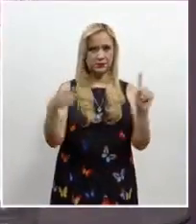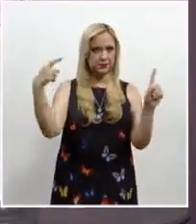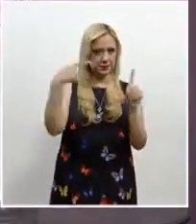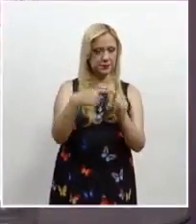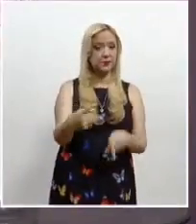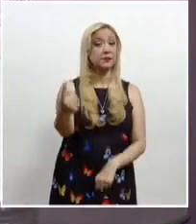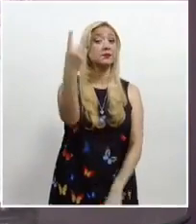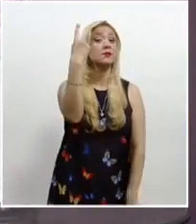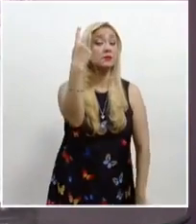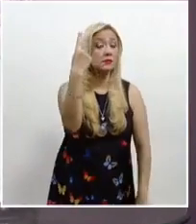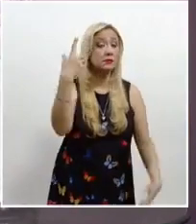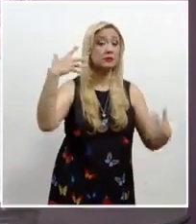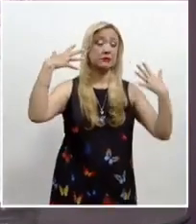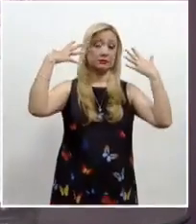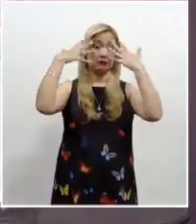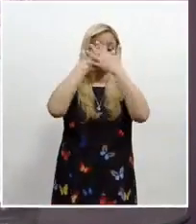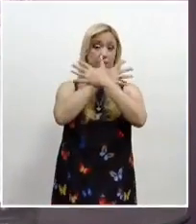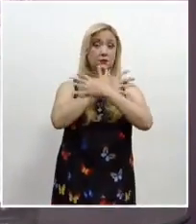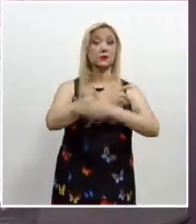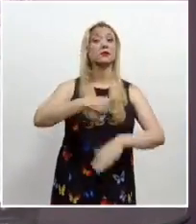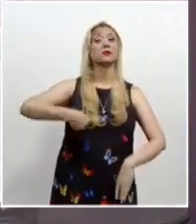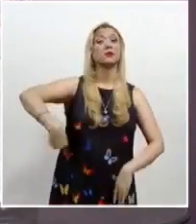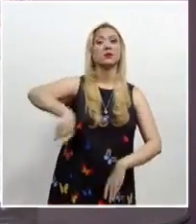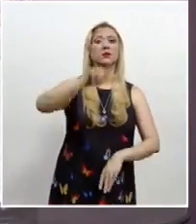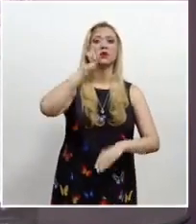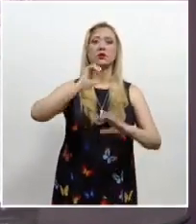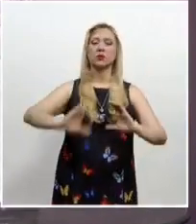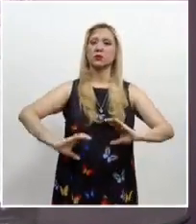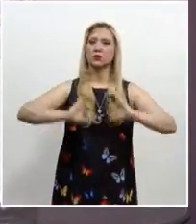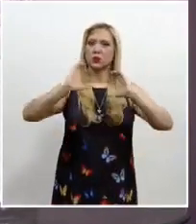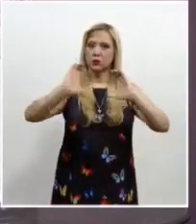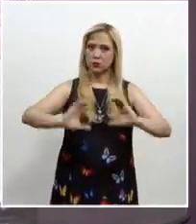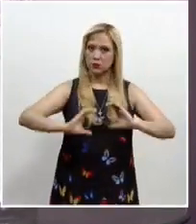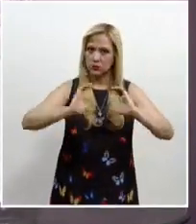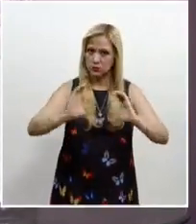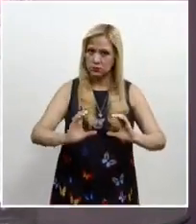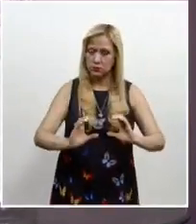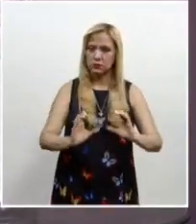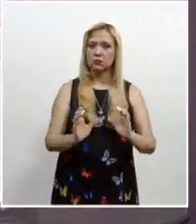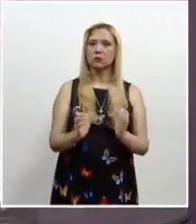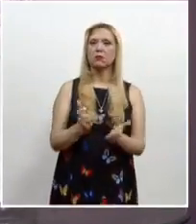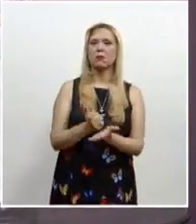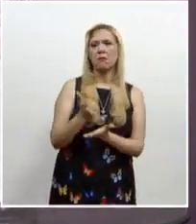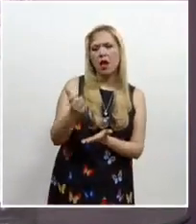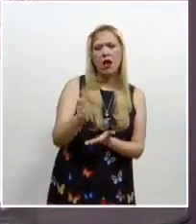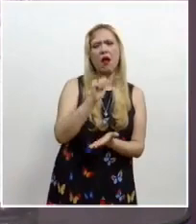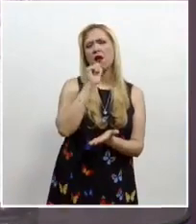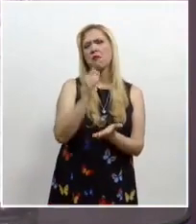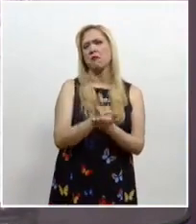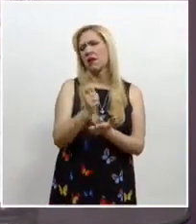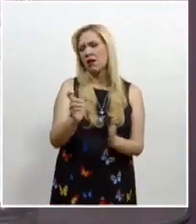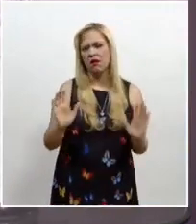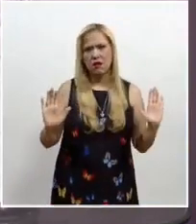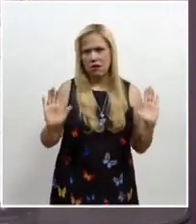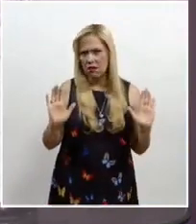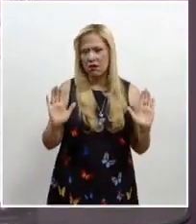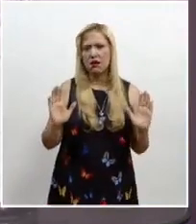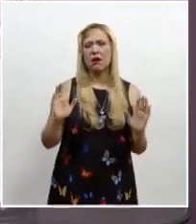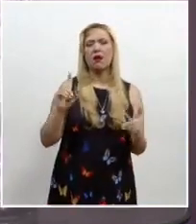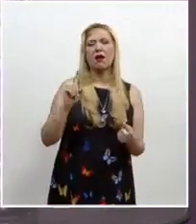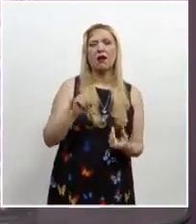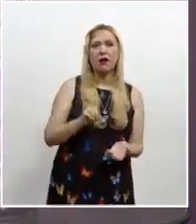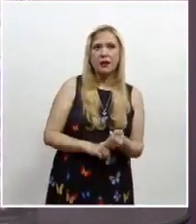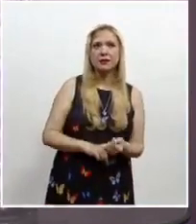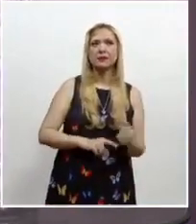el reconocer a las que cuidan, las remuneradas y no las remuneradas, y creo que uno de los avances que hemos